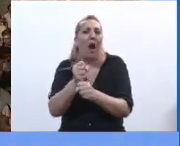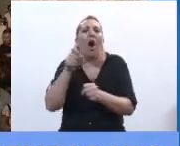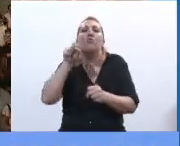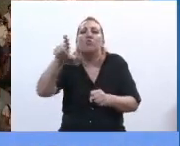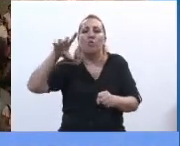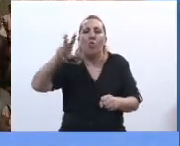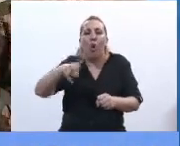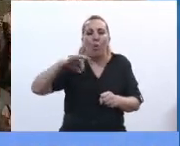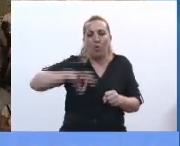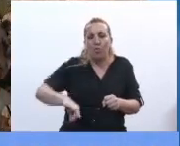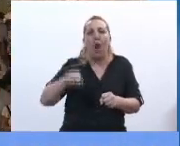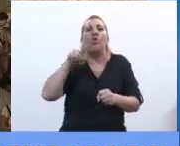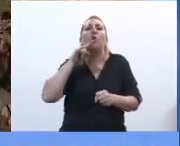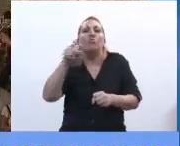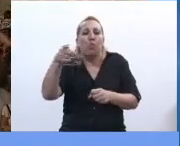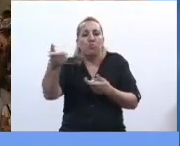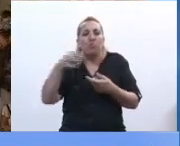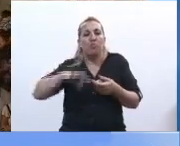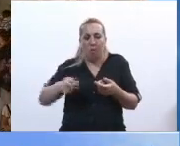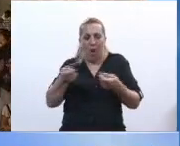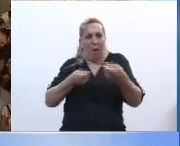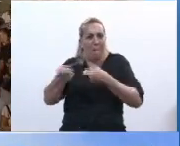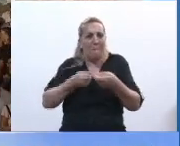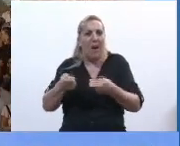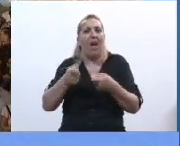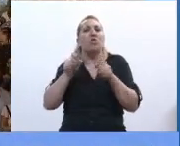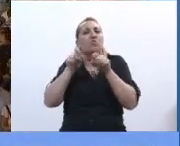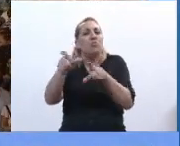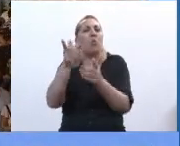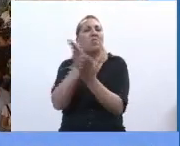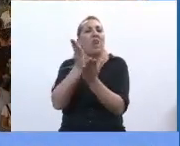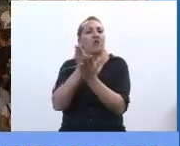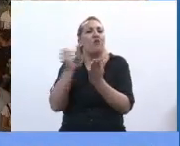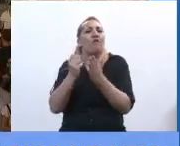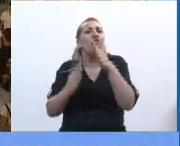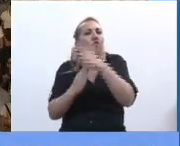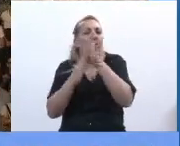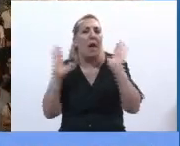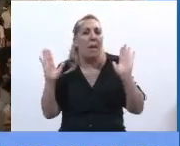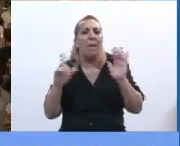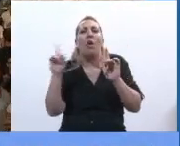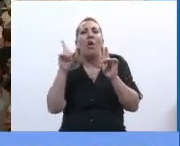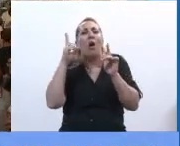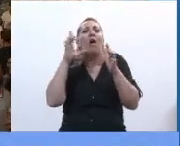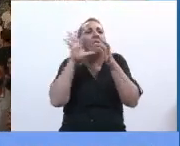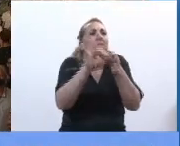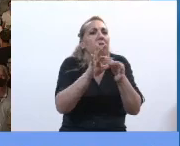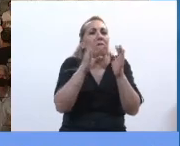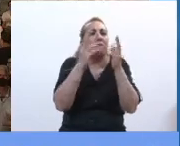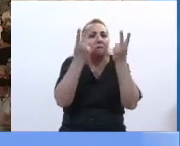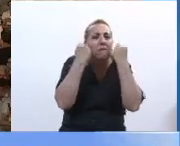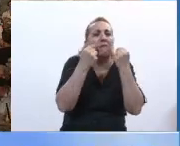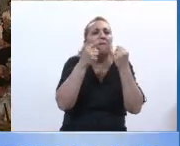salarios administrarlos y usar de sus derechos fundamentales de asociación sin estar sujeta a la autorización del marido